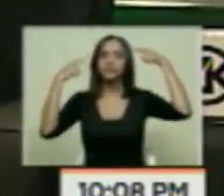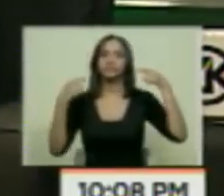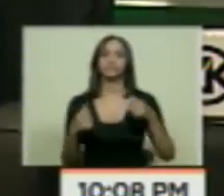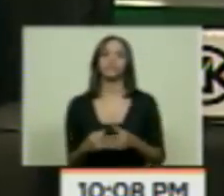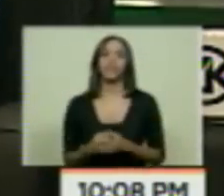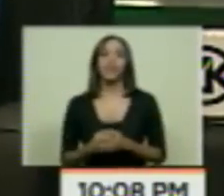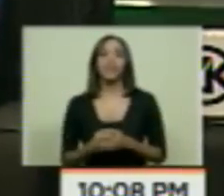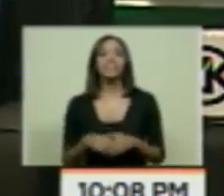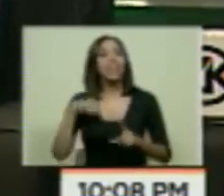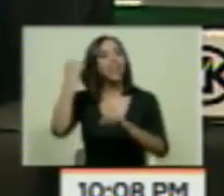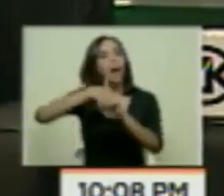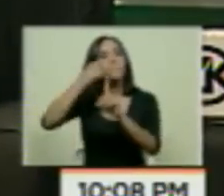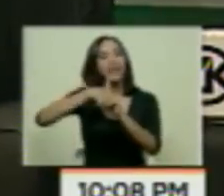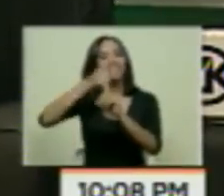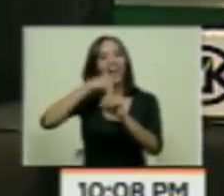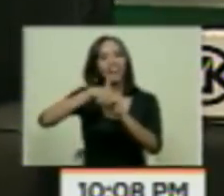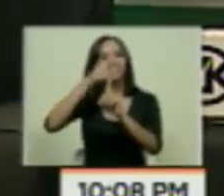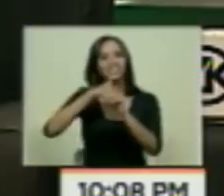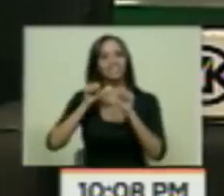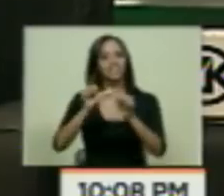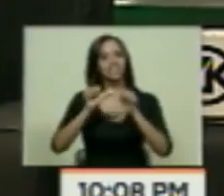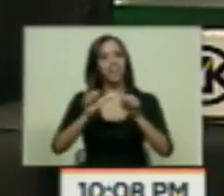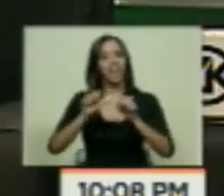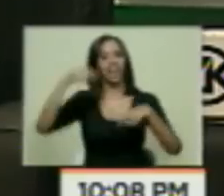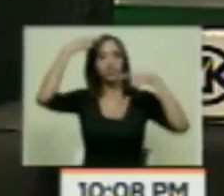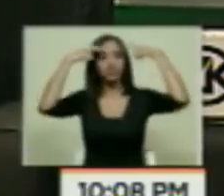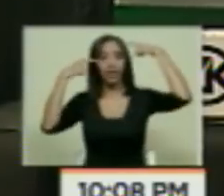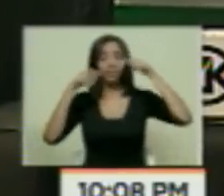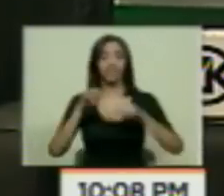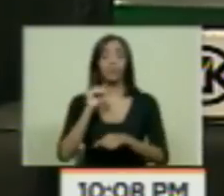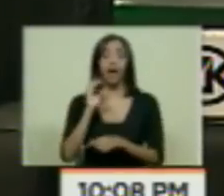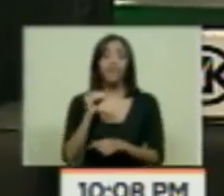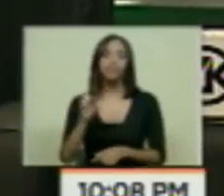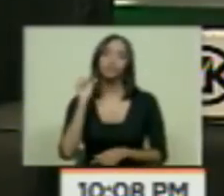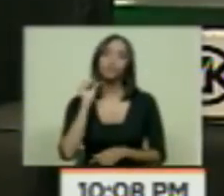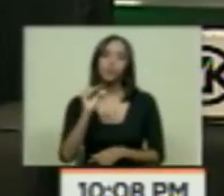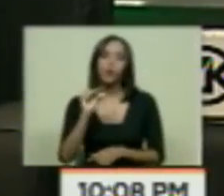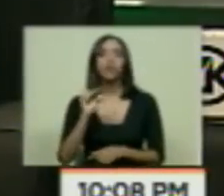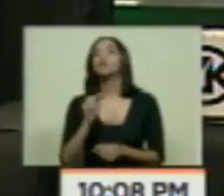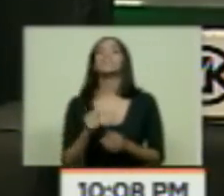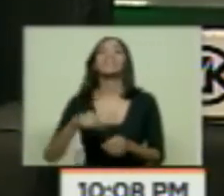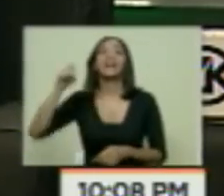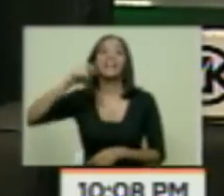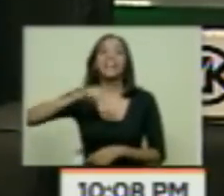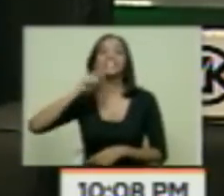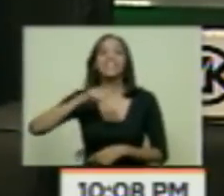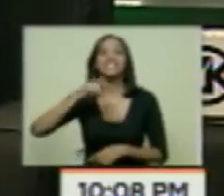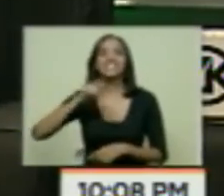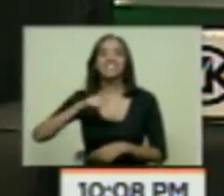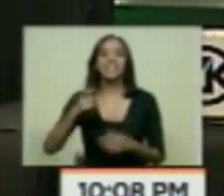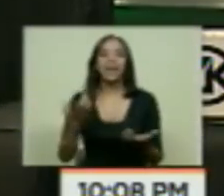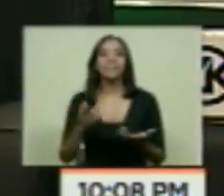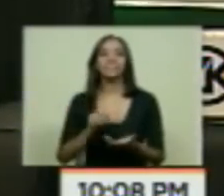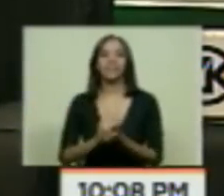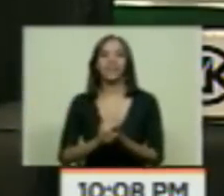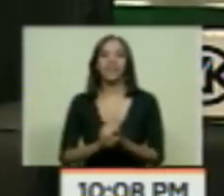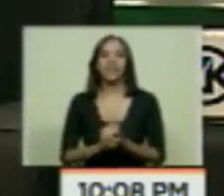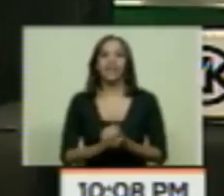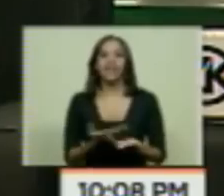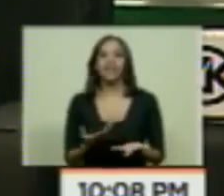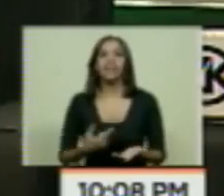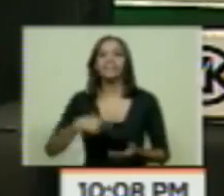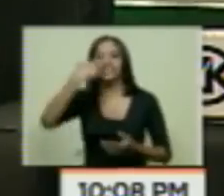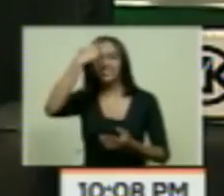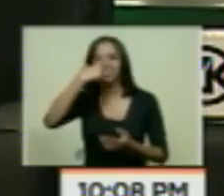las batallas que sigue dando Hugo Chávez, estamos hablando un poco de la necesidad imperiosa de reivindicar su